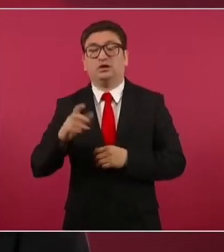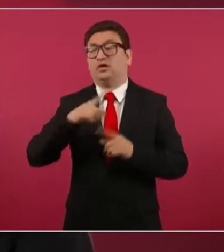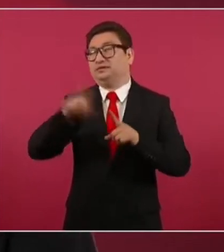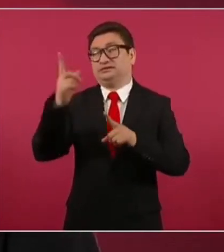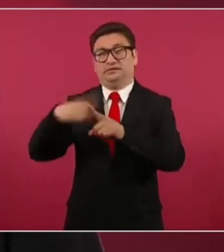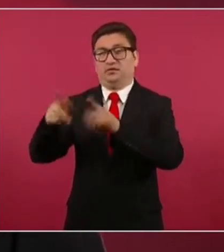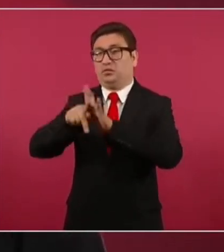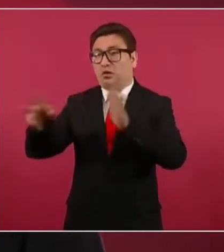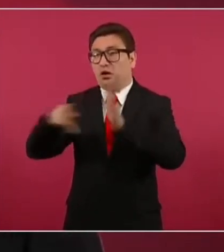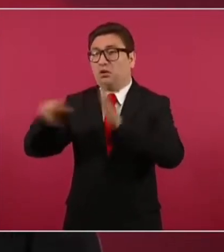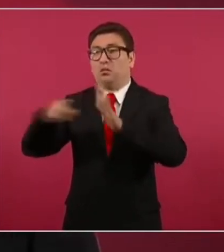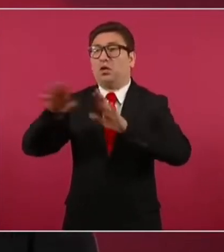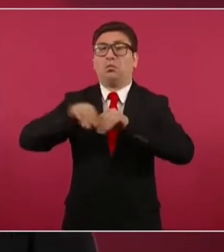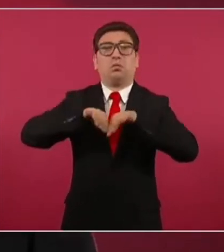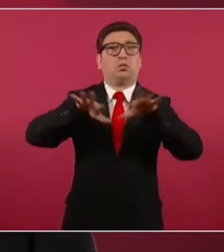pues no,